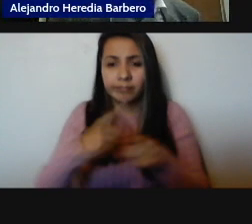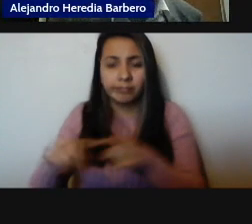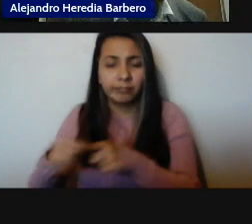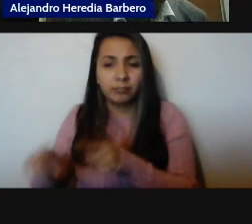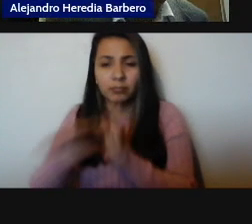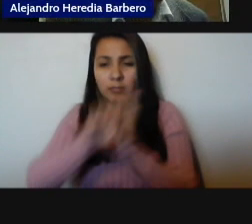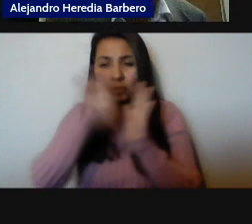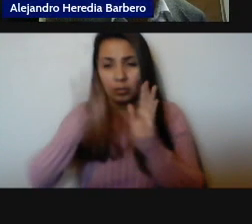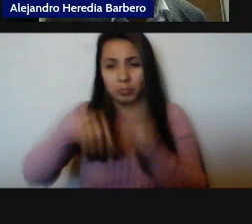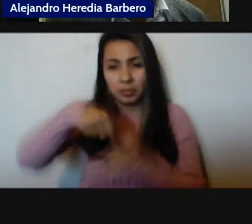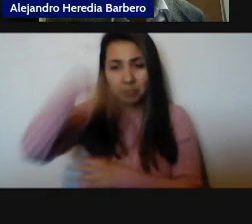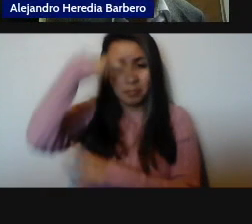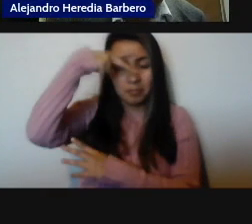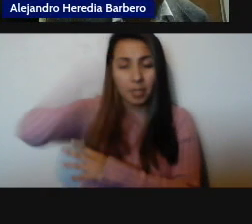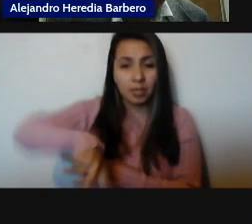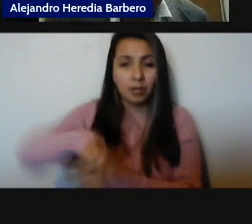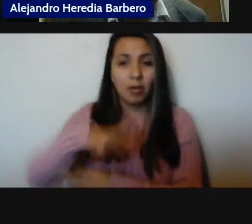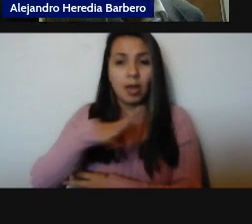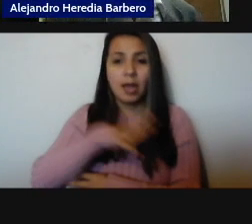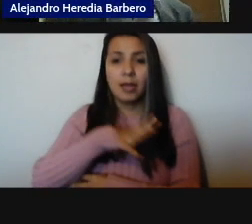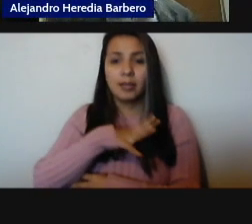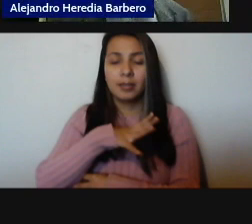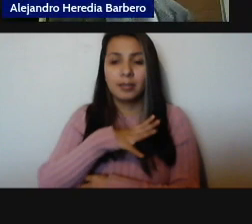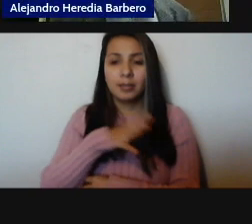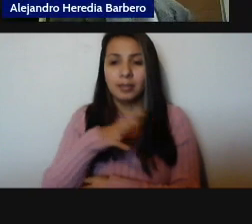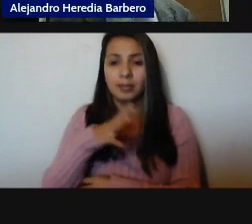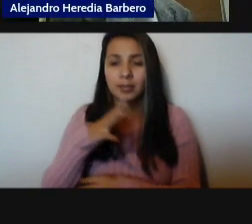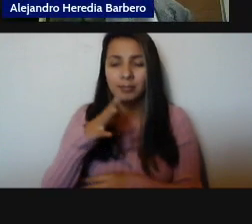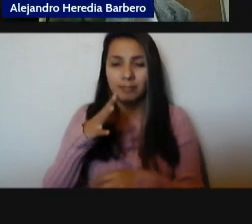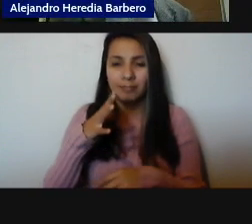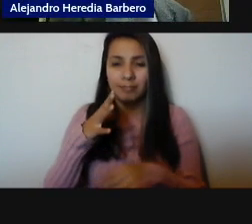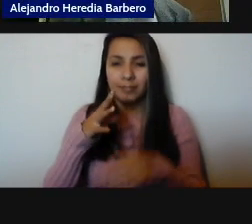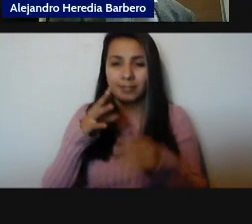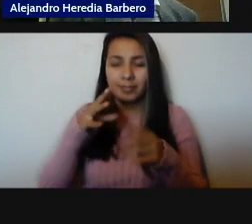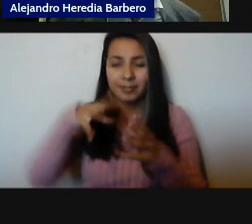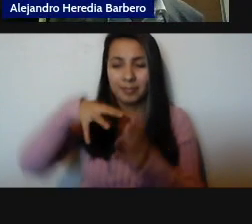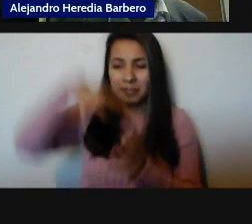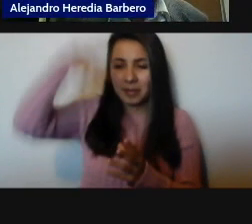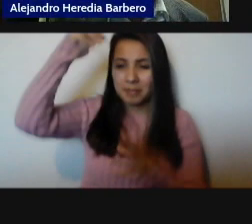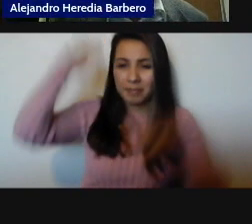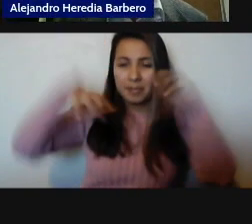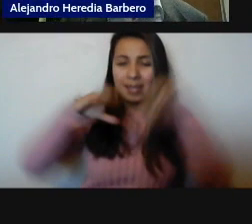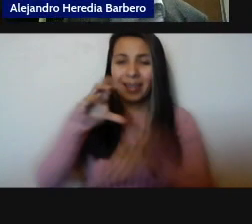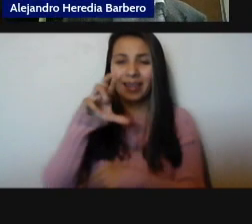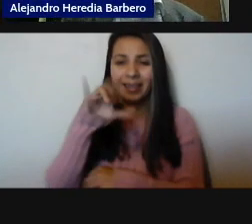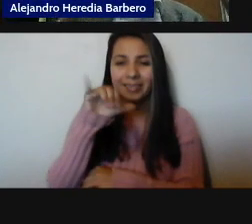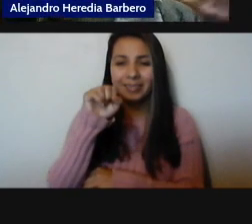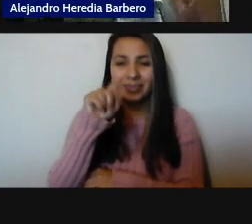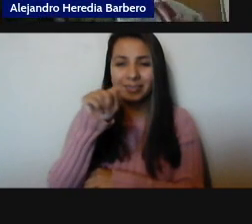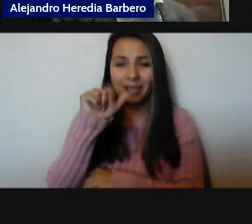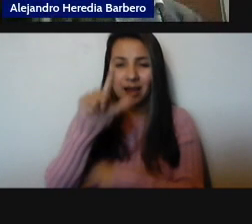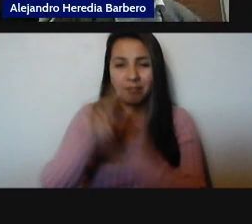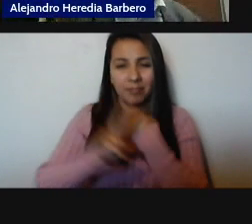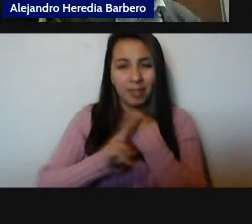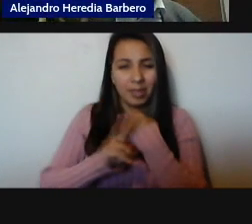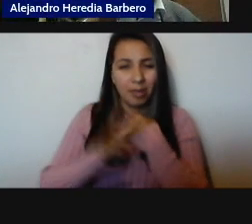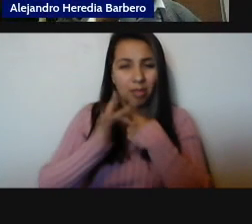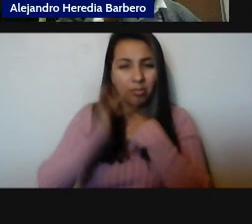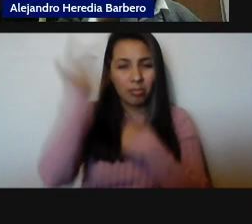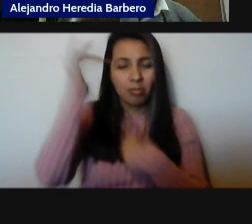se puede extrapolar a casi cualquier otro escenario. En México, por ejemplo, tenemos los cristales gigantes de Nazca, que hemos estado